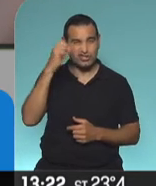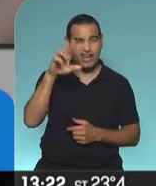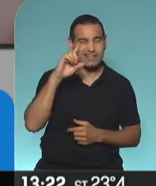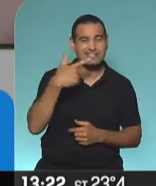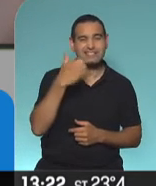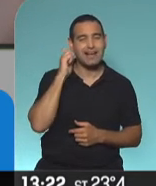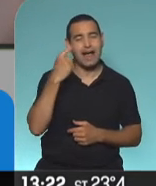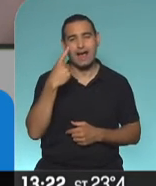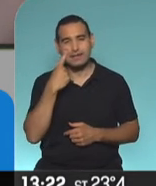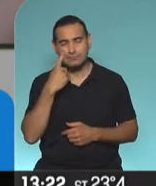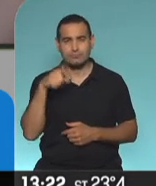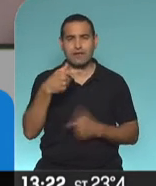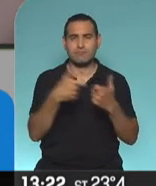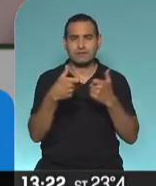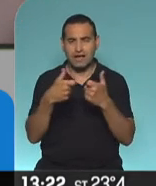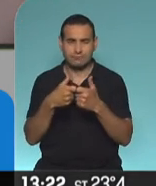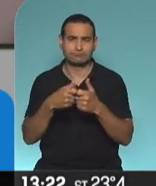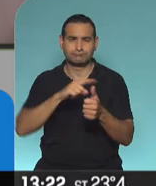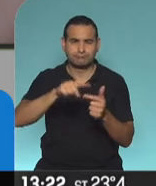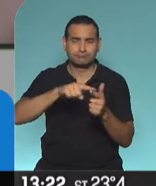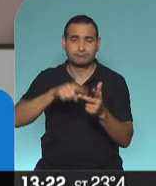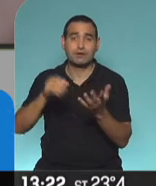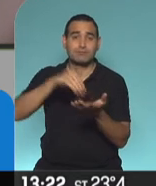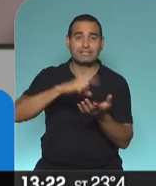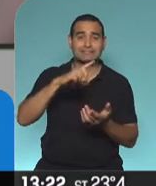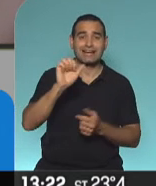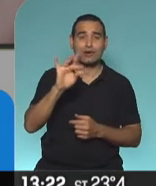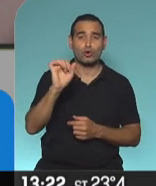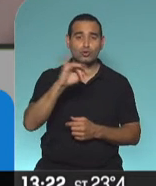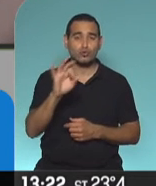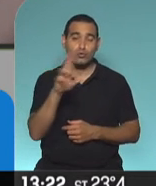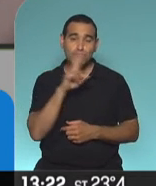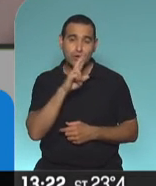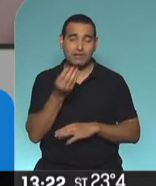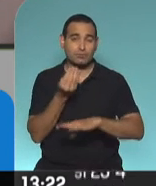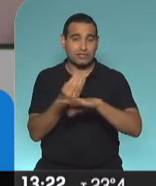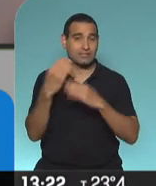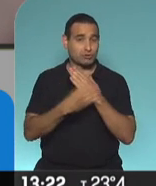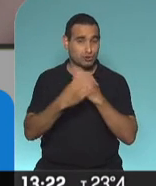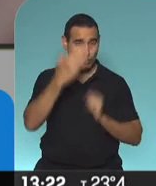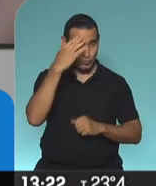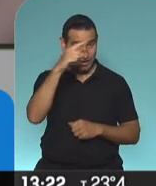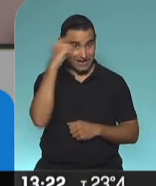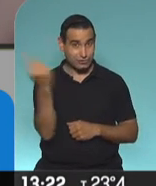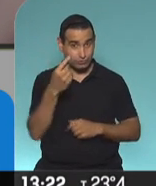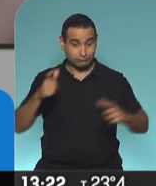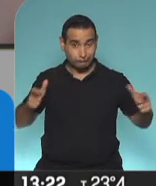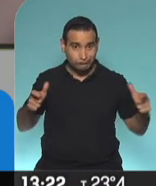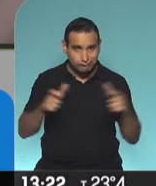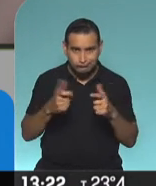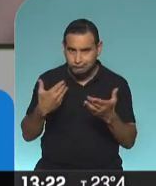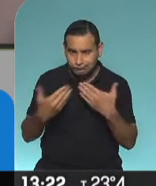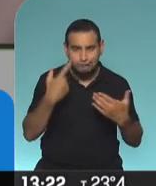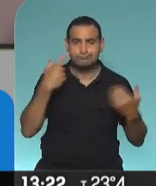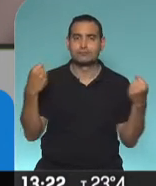empresarios teatrales como Daniel Grimban, Carlos Rottenberg y Lucrecia Cardoso como representante del Ministerio de la Cultura de la Nación. Acordaron que se